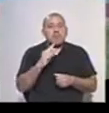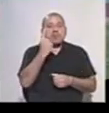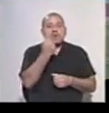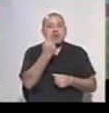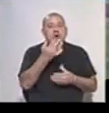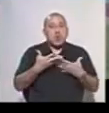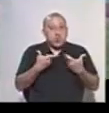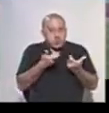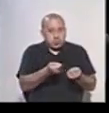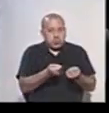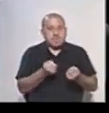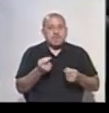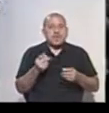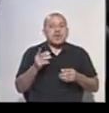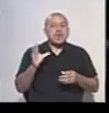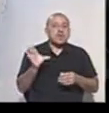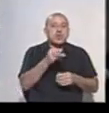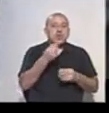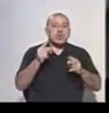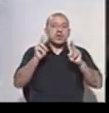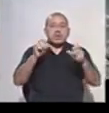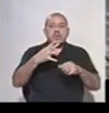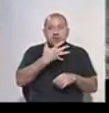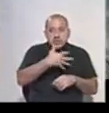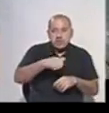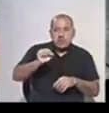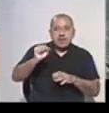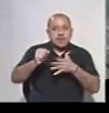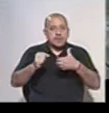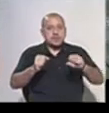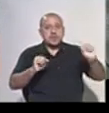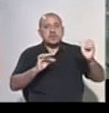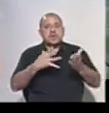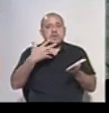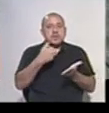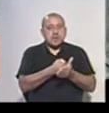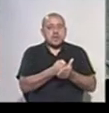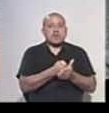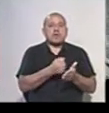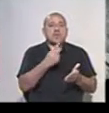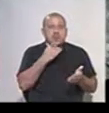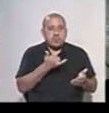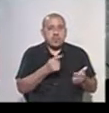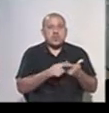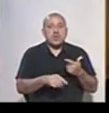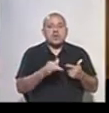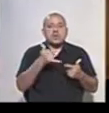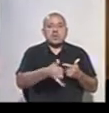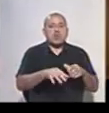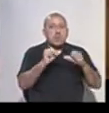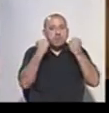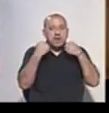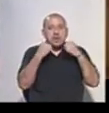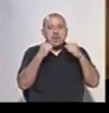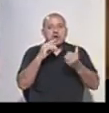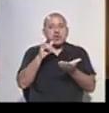y todo lo referente al traslado de accidentados. Tenemos prácticas con Fuerza